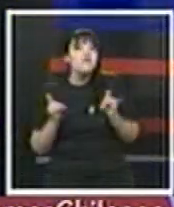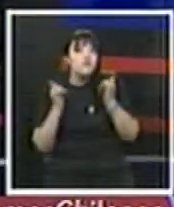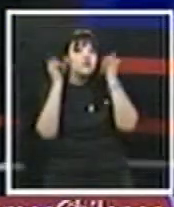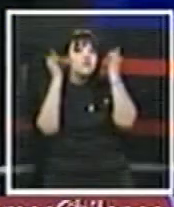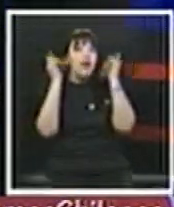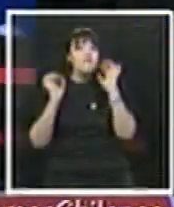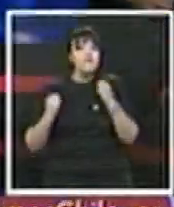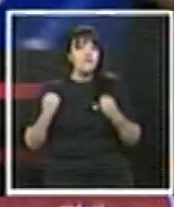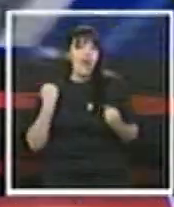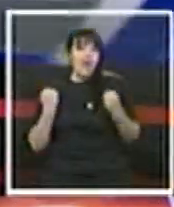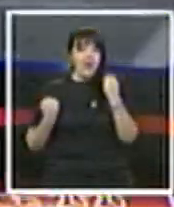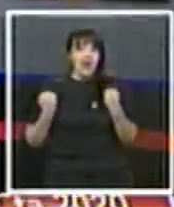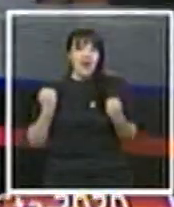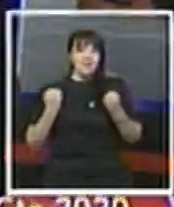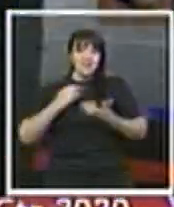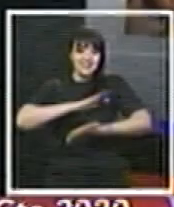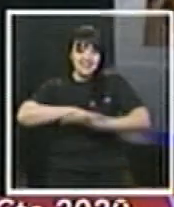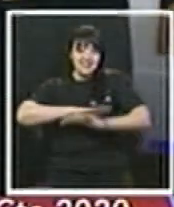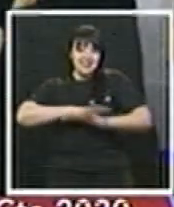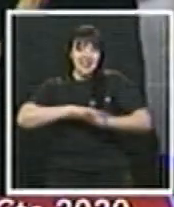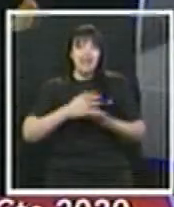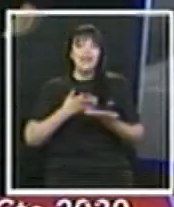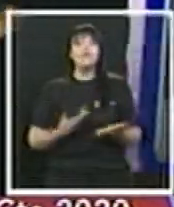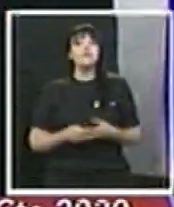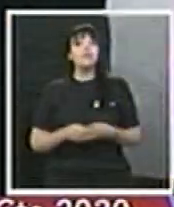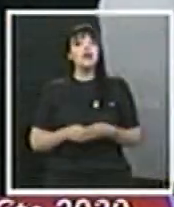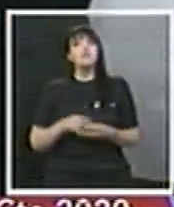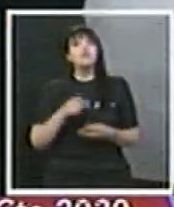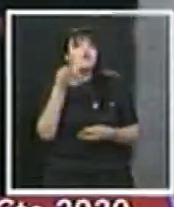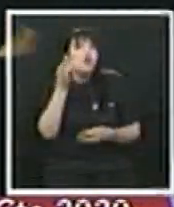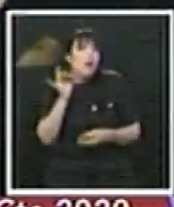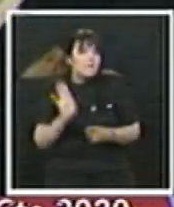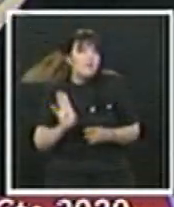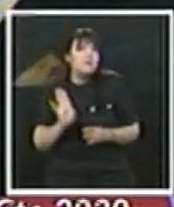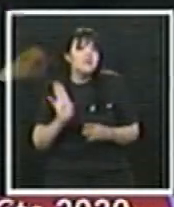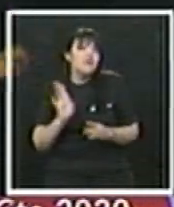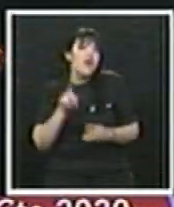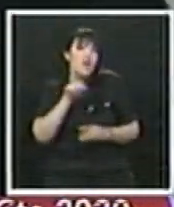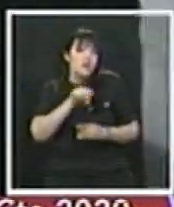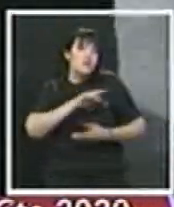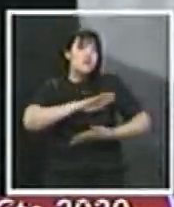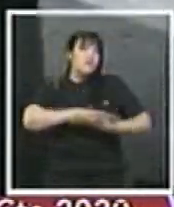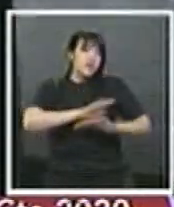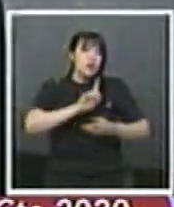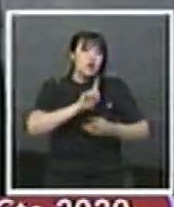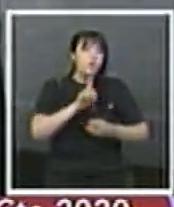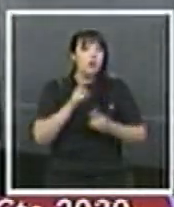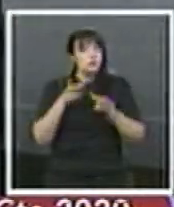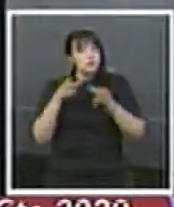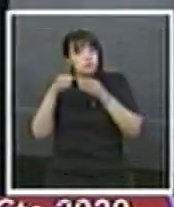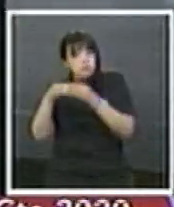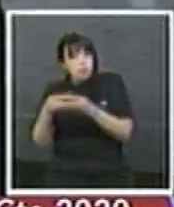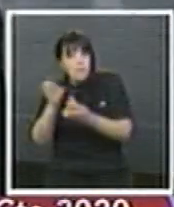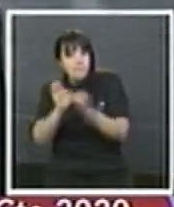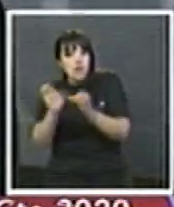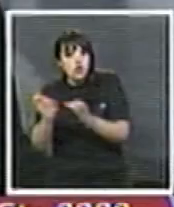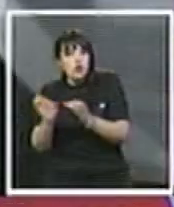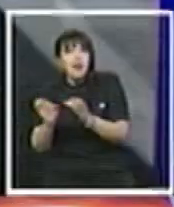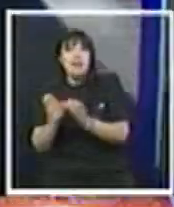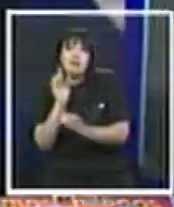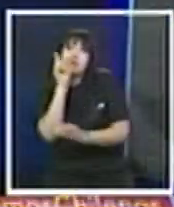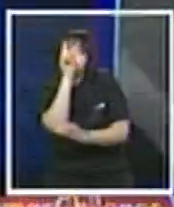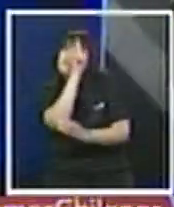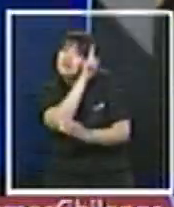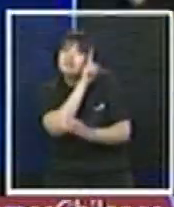fiesta bailable, Diana. Oye, y no solo eso, Martín, porque es un segmento que ha sufrido mucho por la pandemia. Tal cual. Porque no se ha podido hacer eventos con